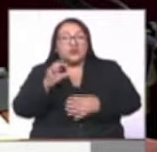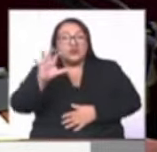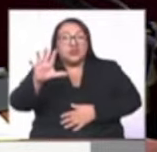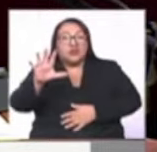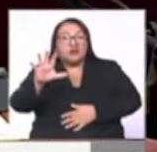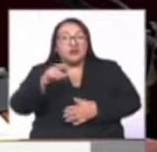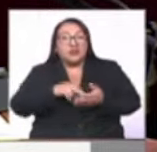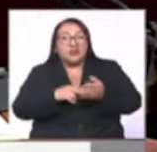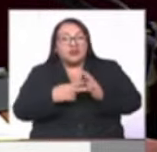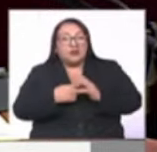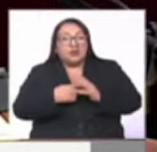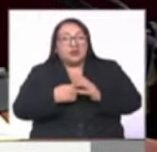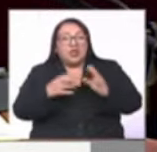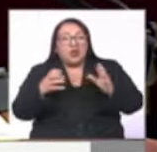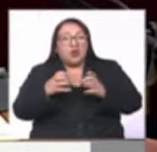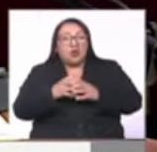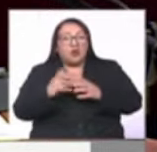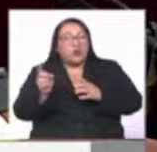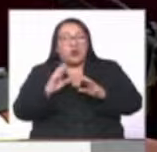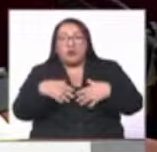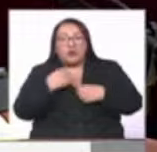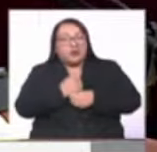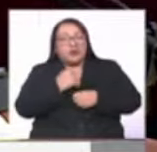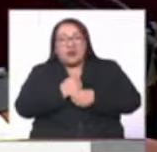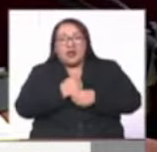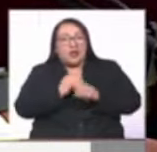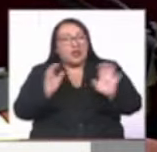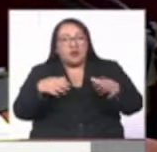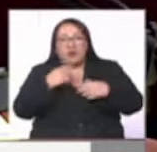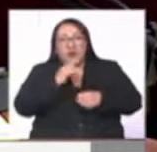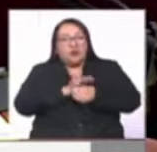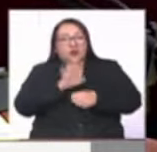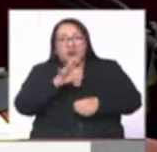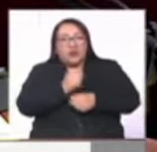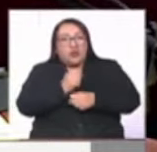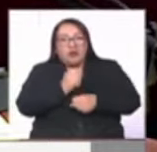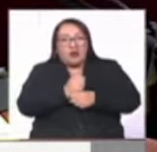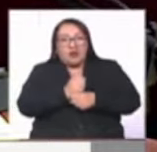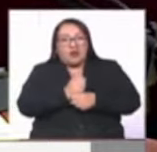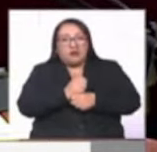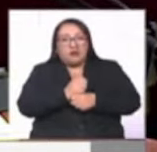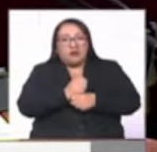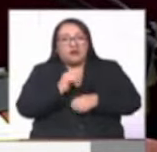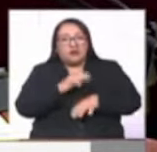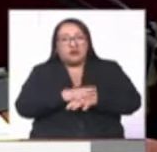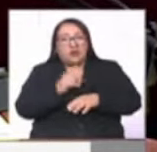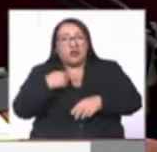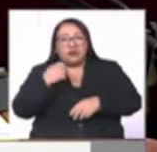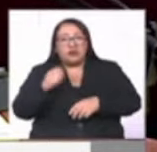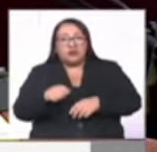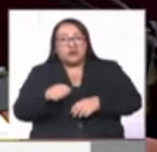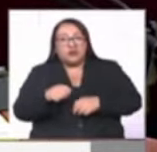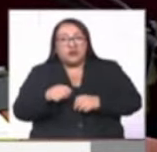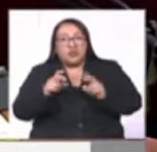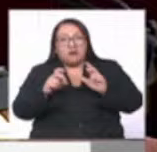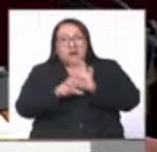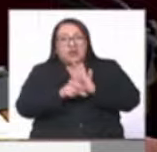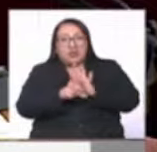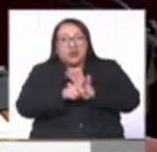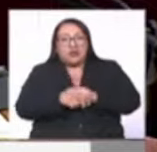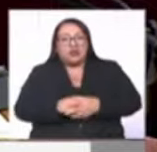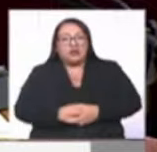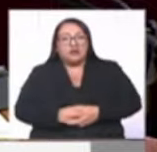significaría que la junta no puede funcionar y no puede cumplir sus labores en el ámbito de la justicia y en el ámbito electoral